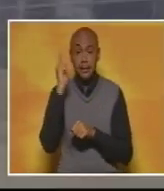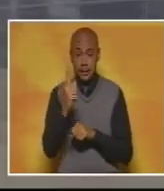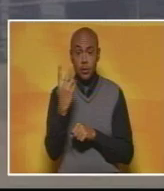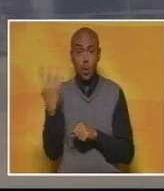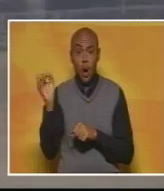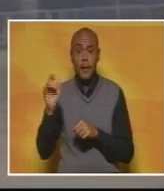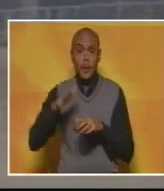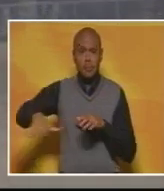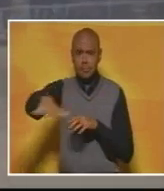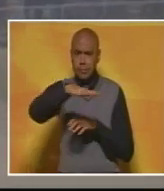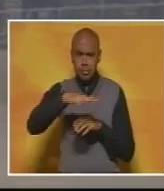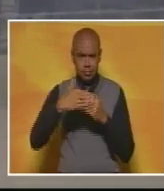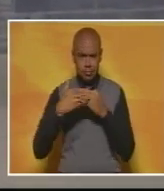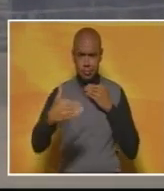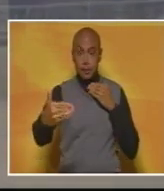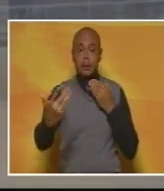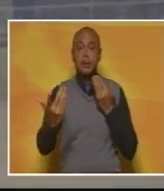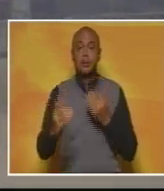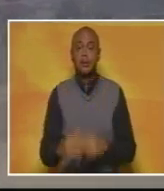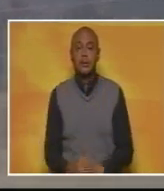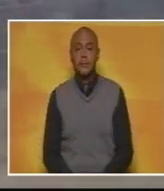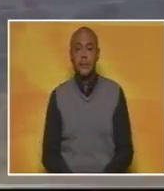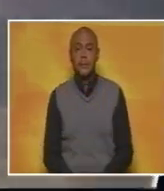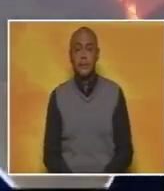y 79 estructuras.